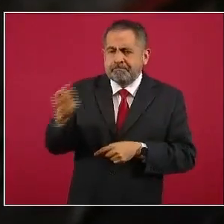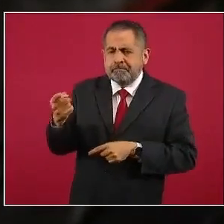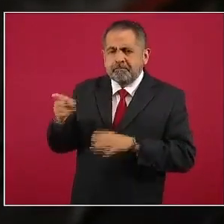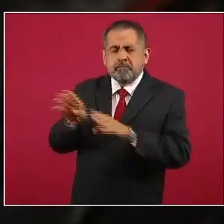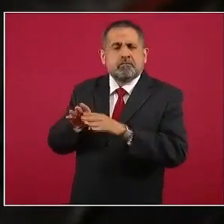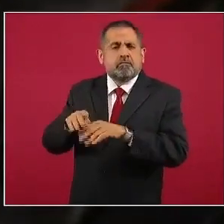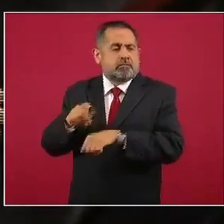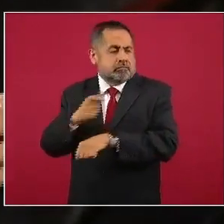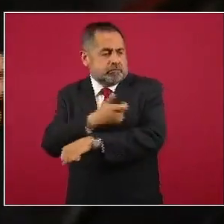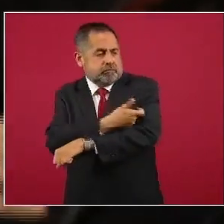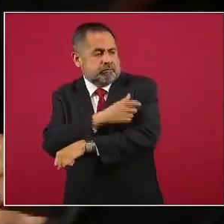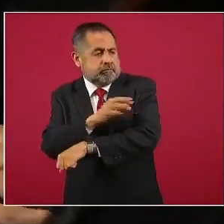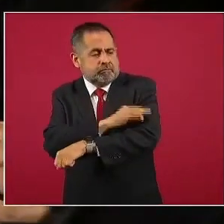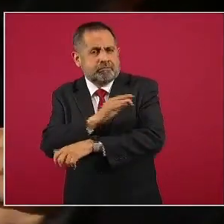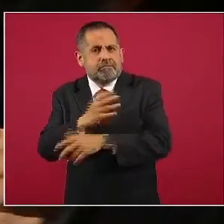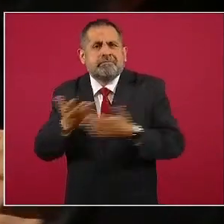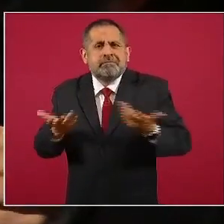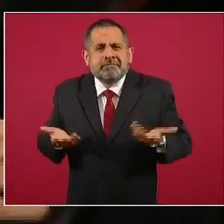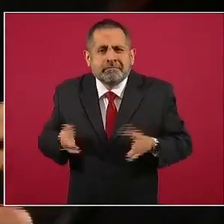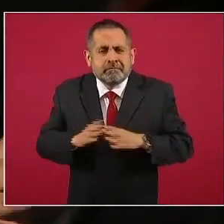inmunidad generan, si es